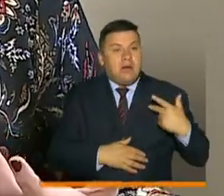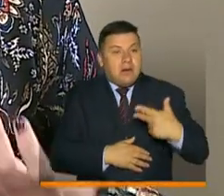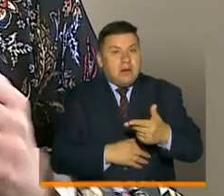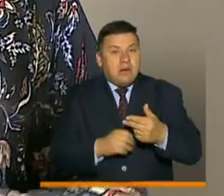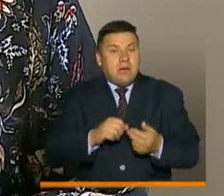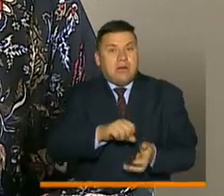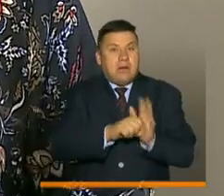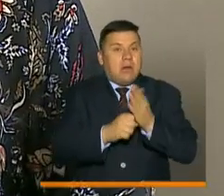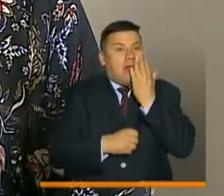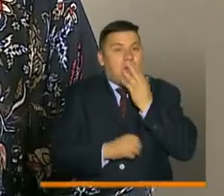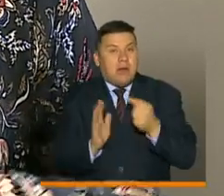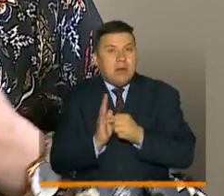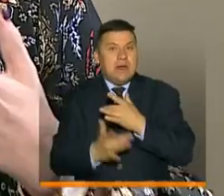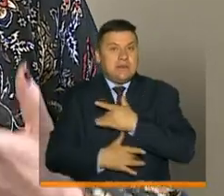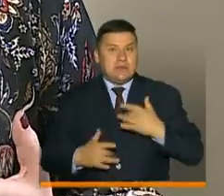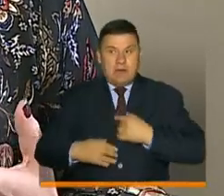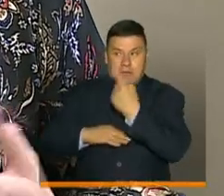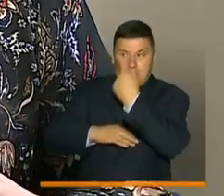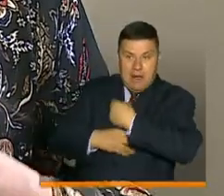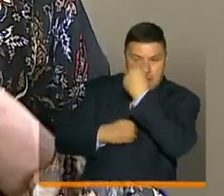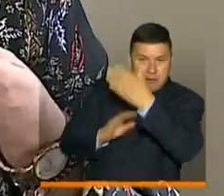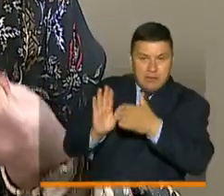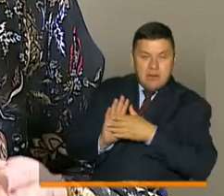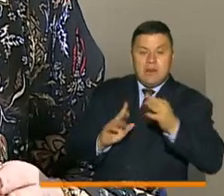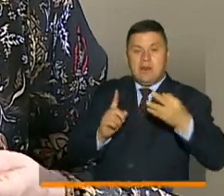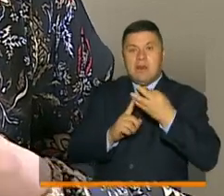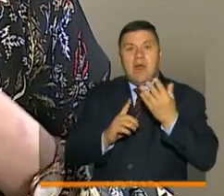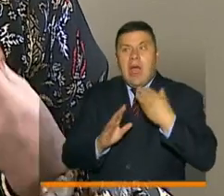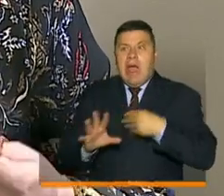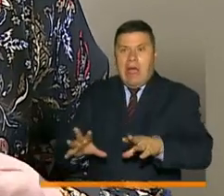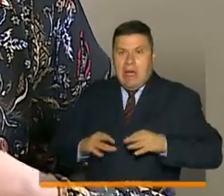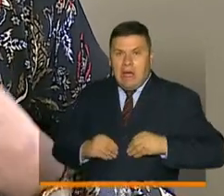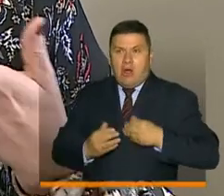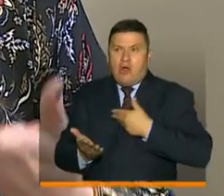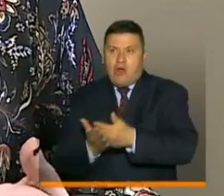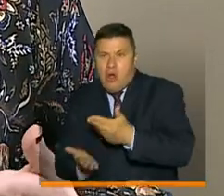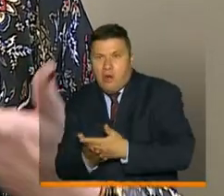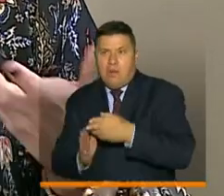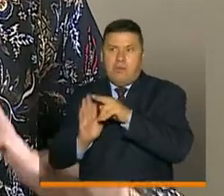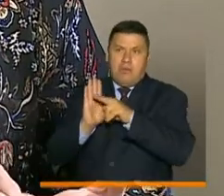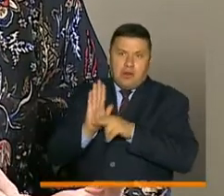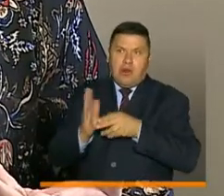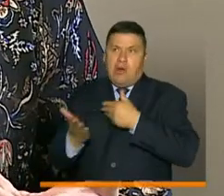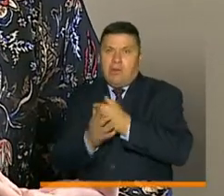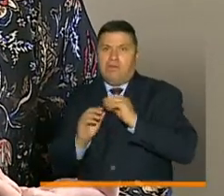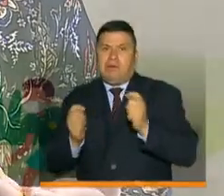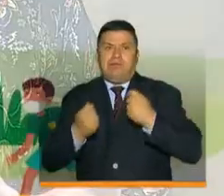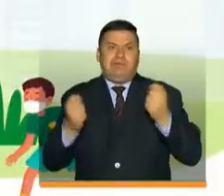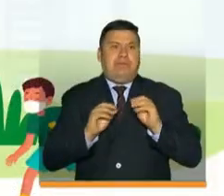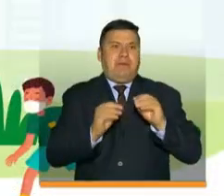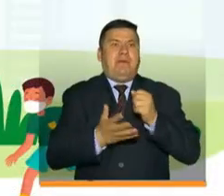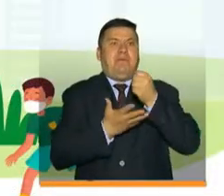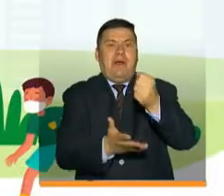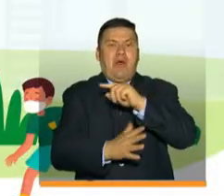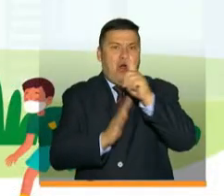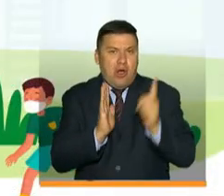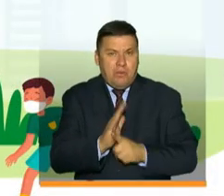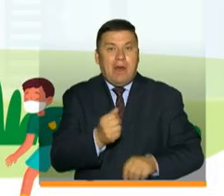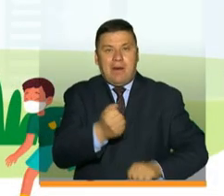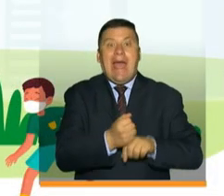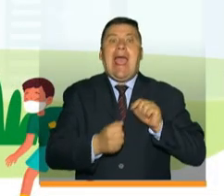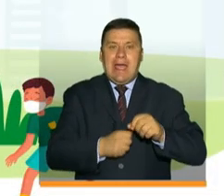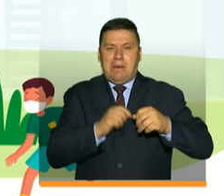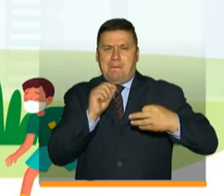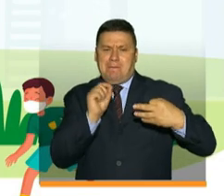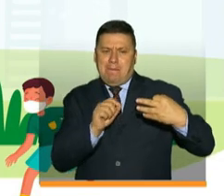pandemia y todos los indicadores de salud. Tercero, haber hecho las adquisiciones, las compras, los protocolos para poder implementarlos y obviamente